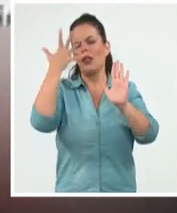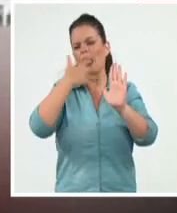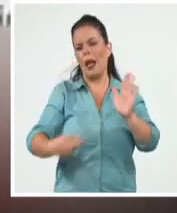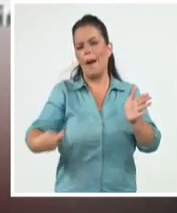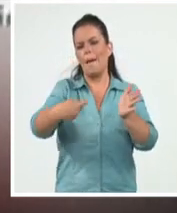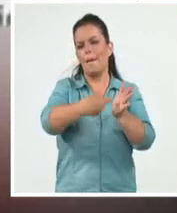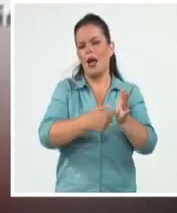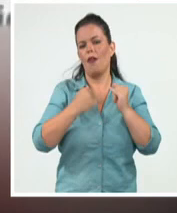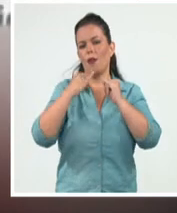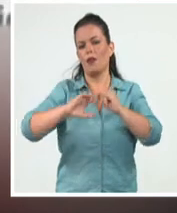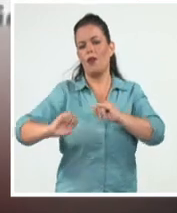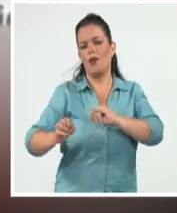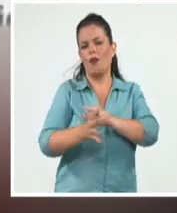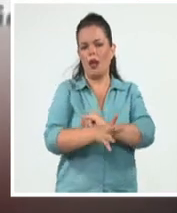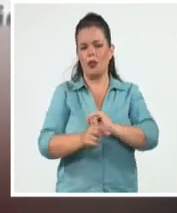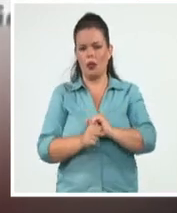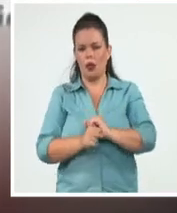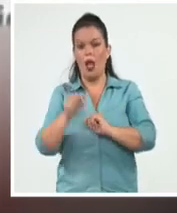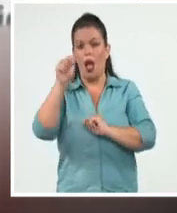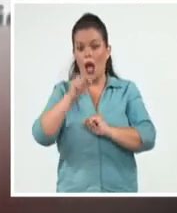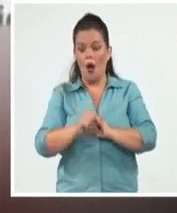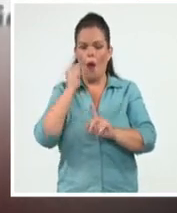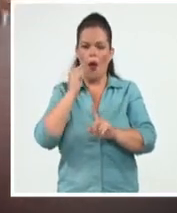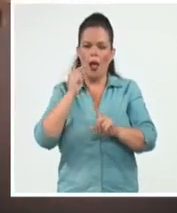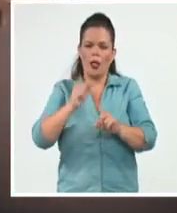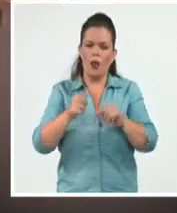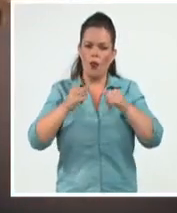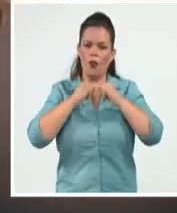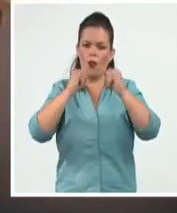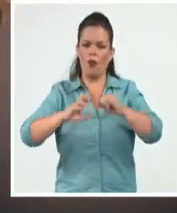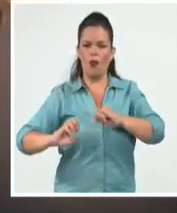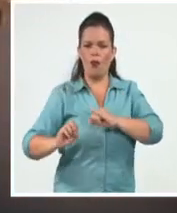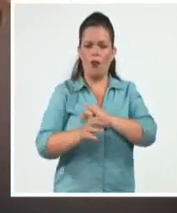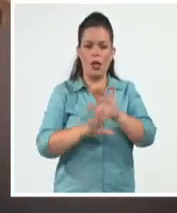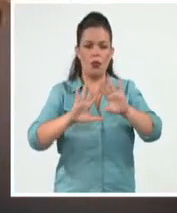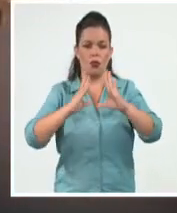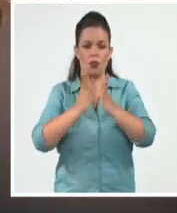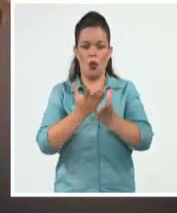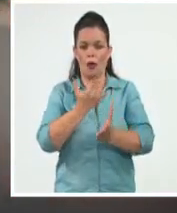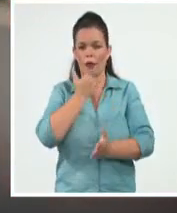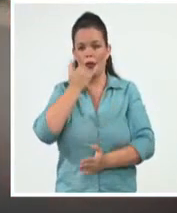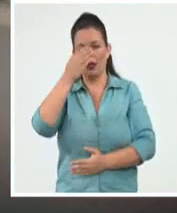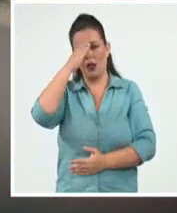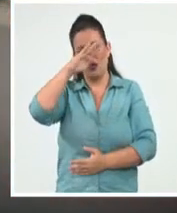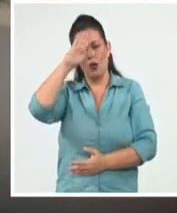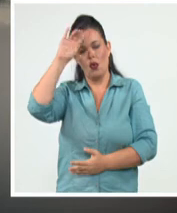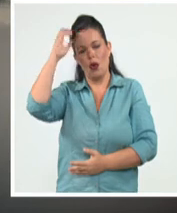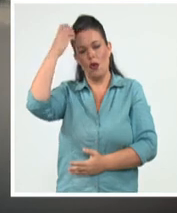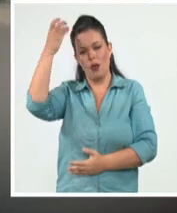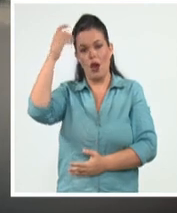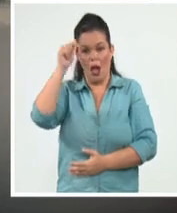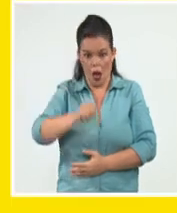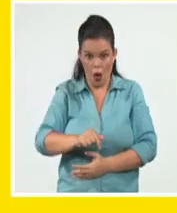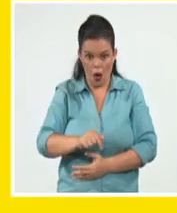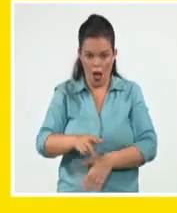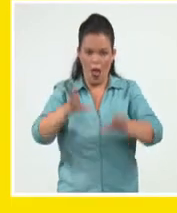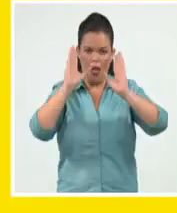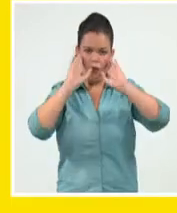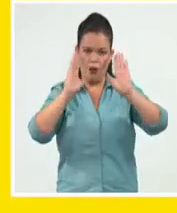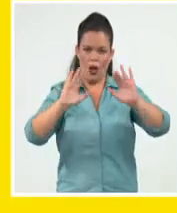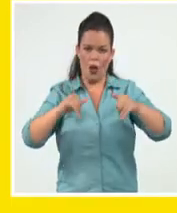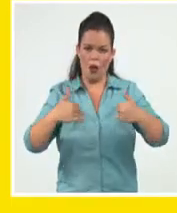publicar cualquier mentira que cumpla el propósito de denigrar al Estado cubano. Ahora el blanco son las donaciones